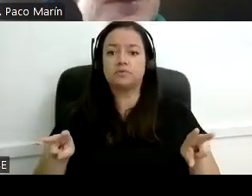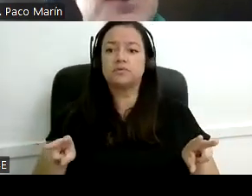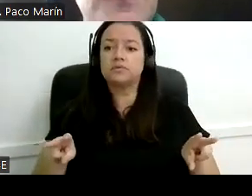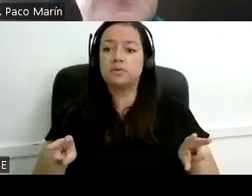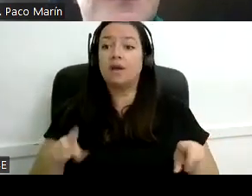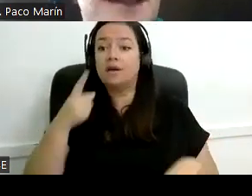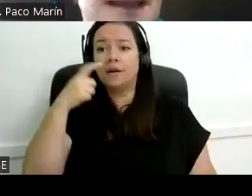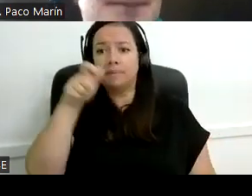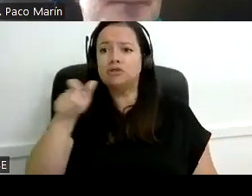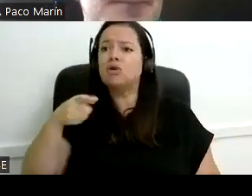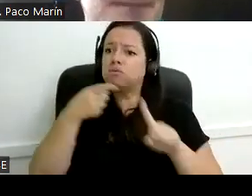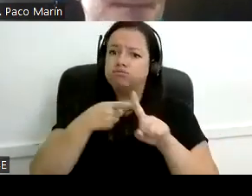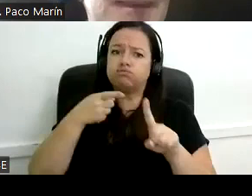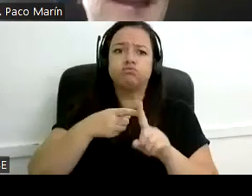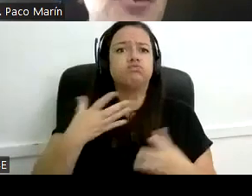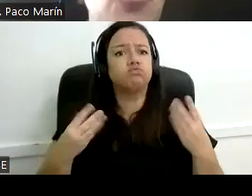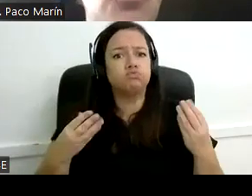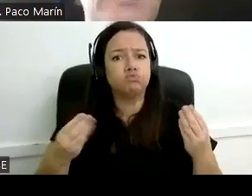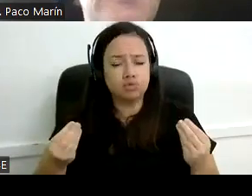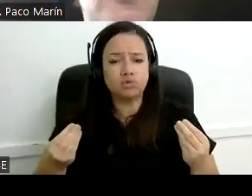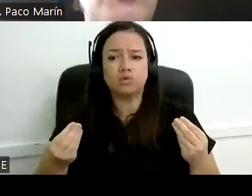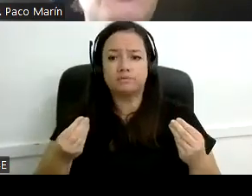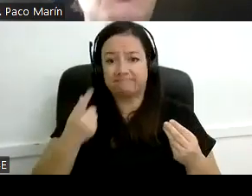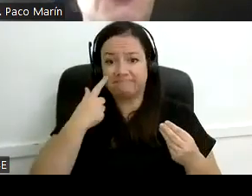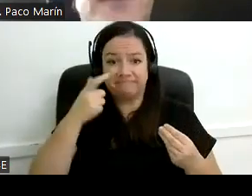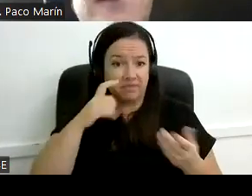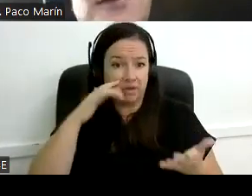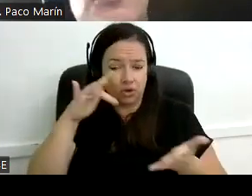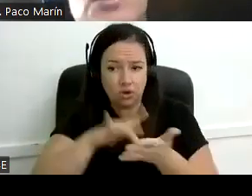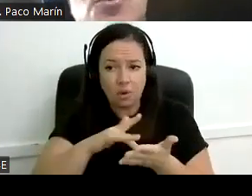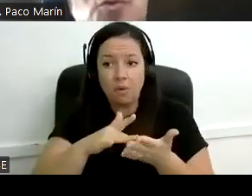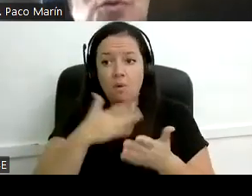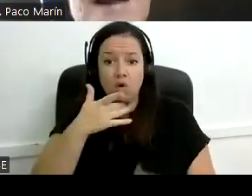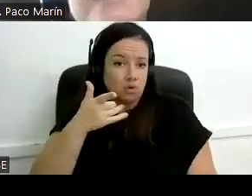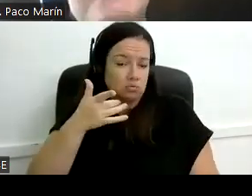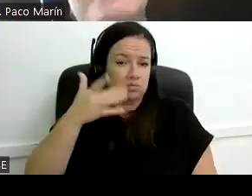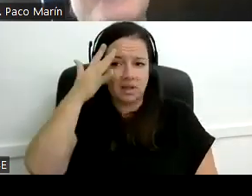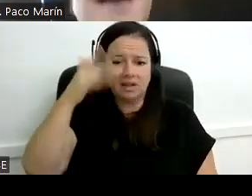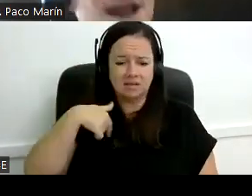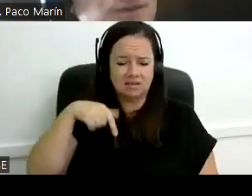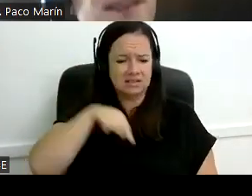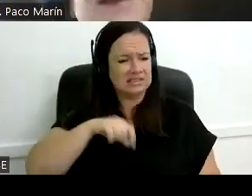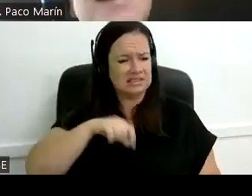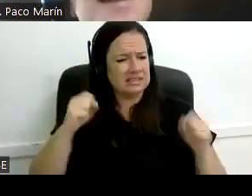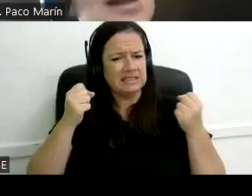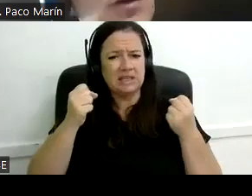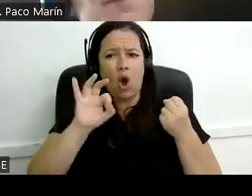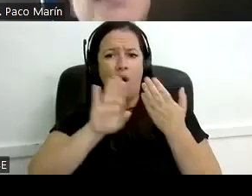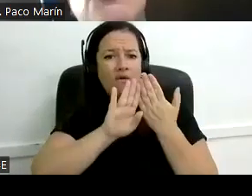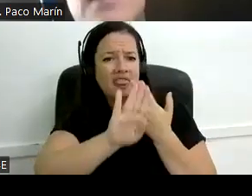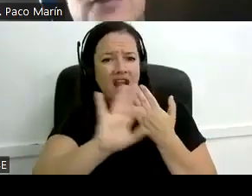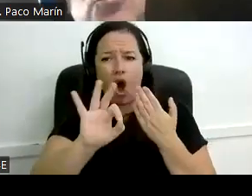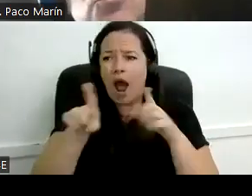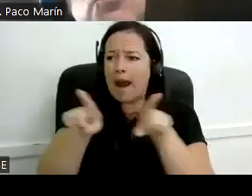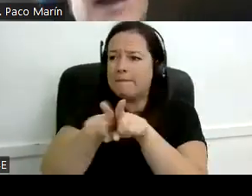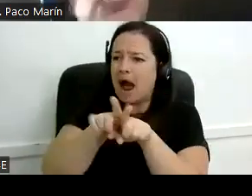la población, de quién no ha utilizado, quién no ha ofrecido un tranquilizante a su vecina, a su